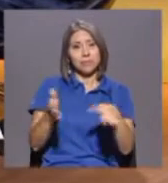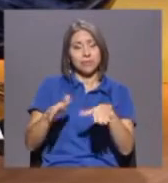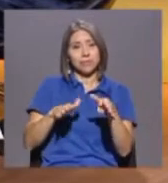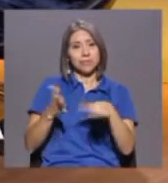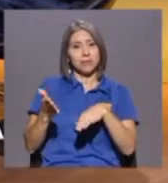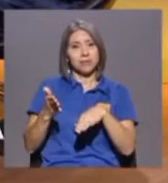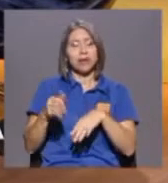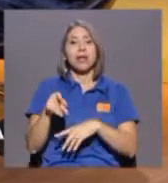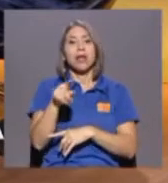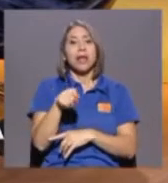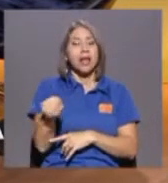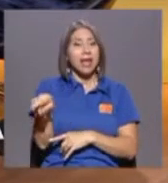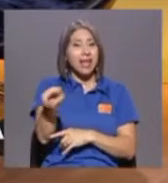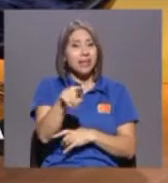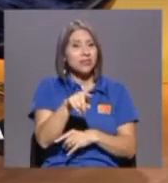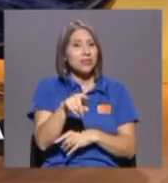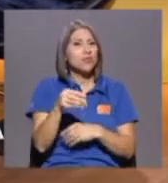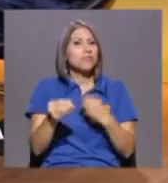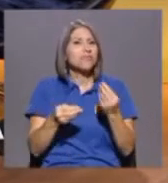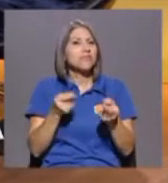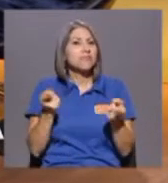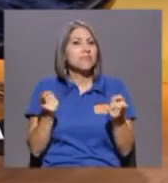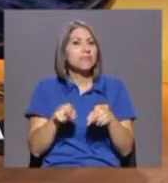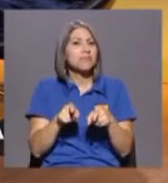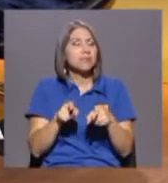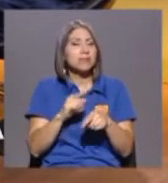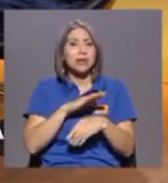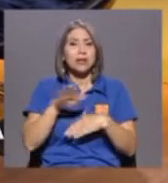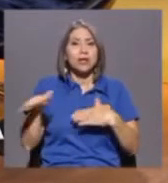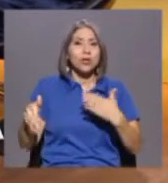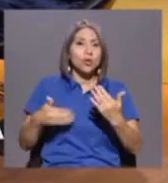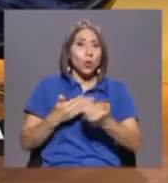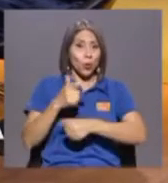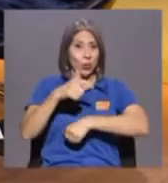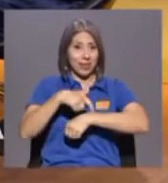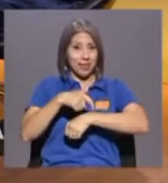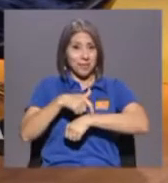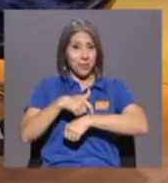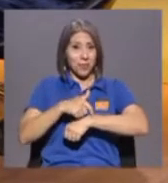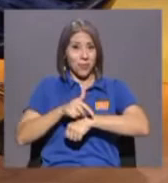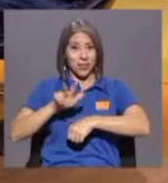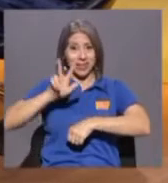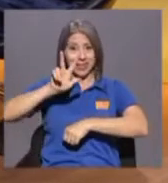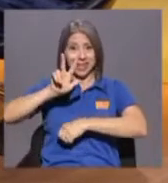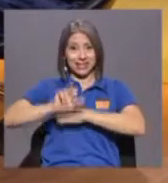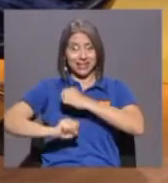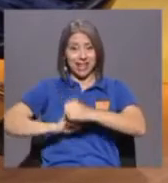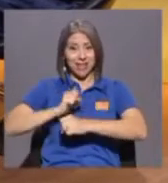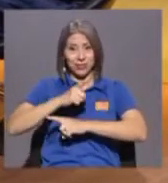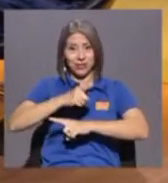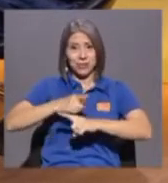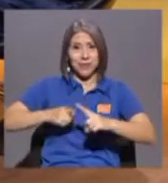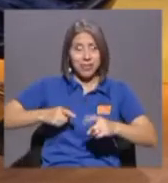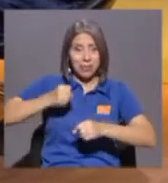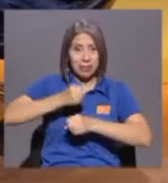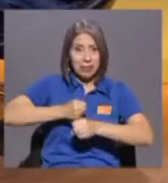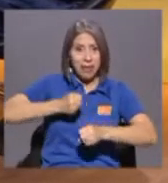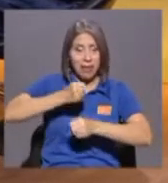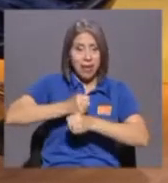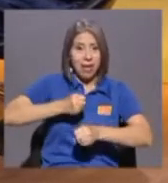hicieron que todo el tiempo, los 3 años y medio de gestión, fueron años